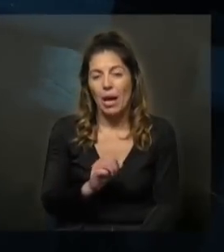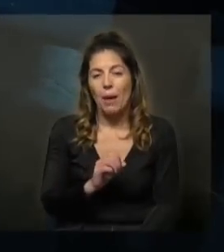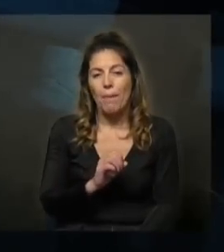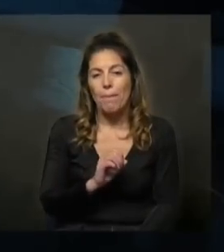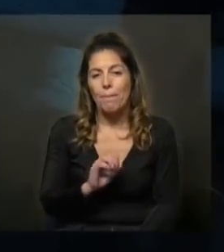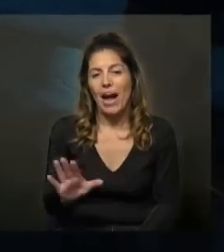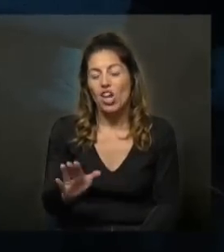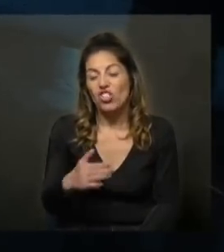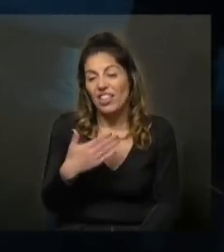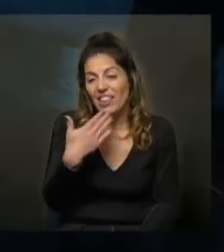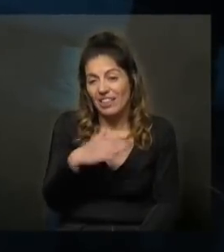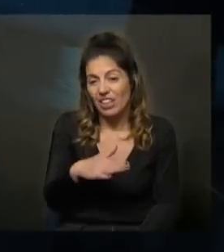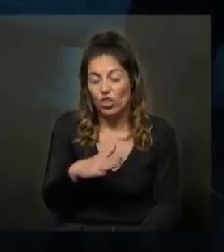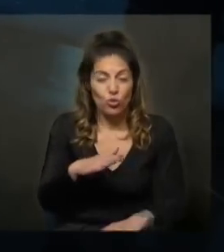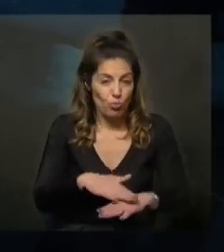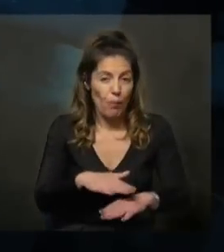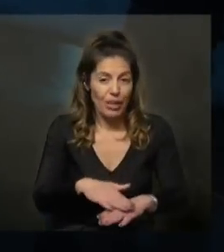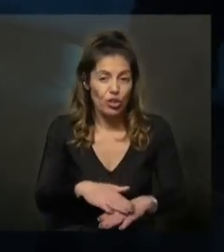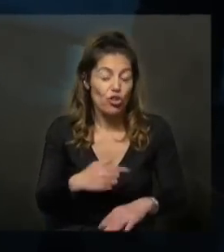también en su momento